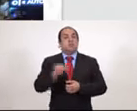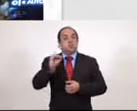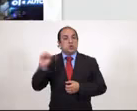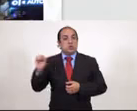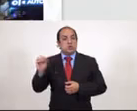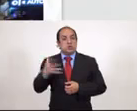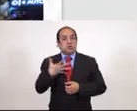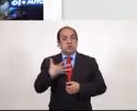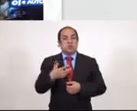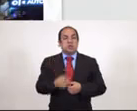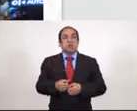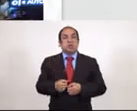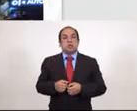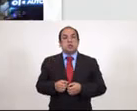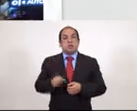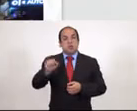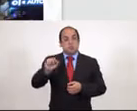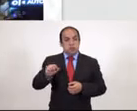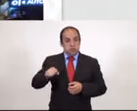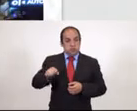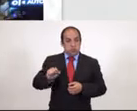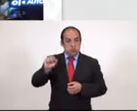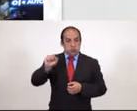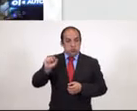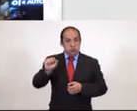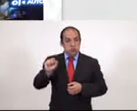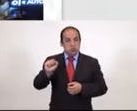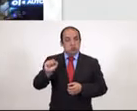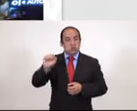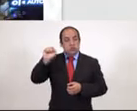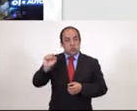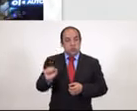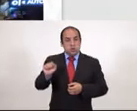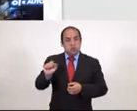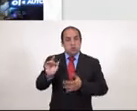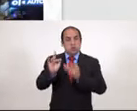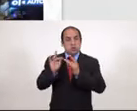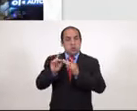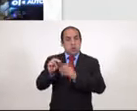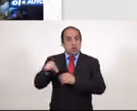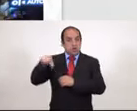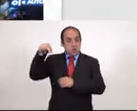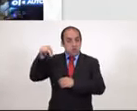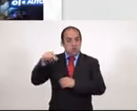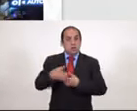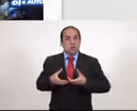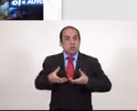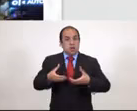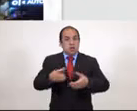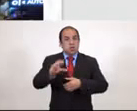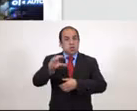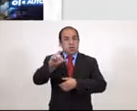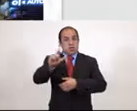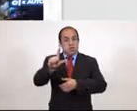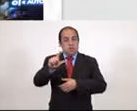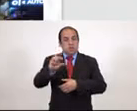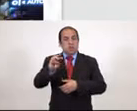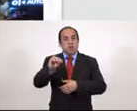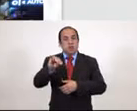norte de Avenida Canal de Miramontes. Posteriormente haremos el